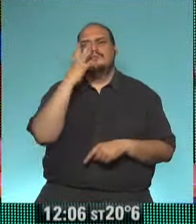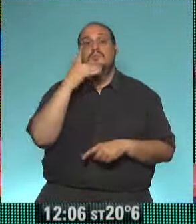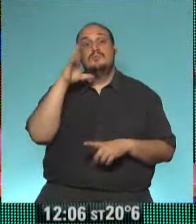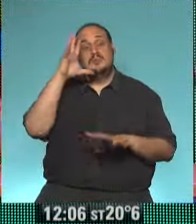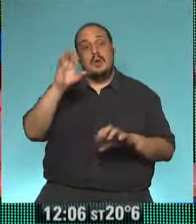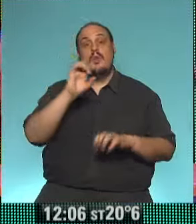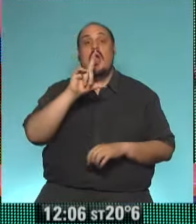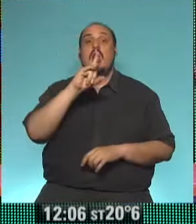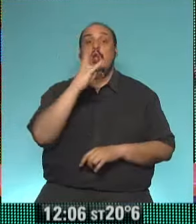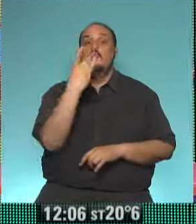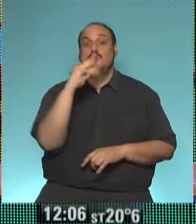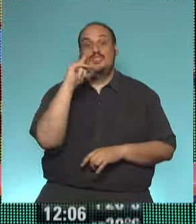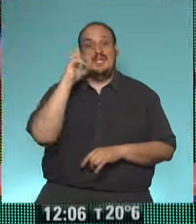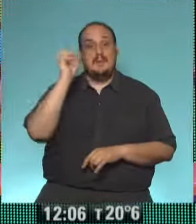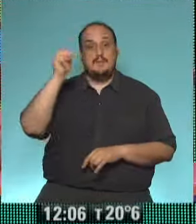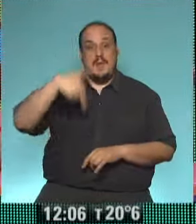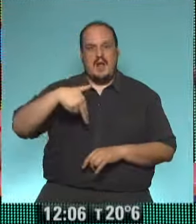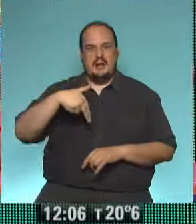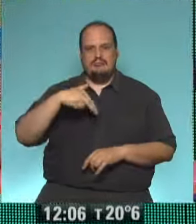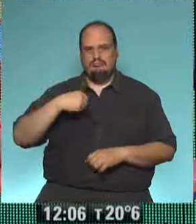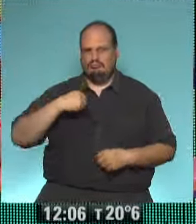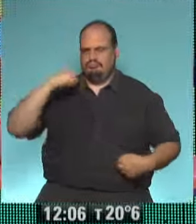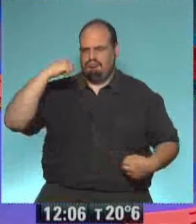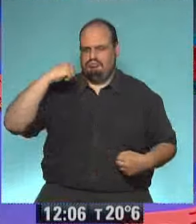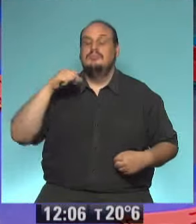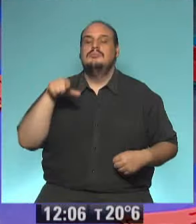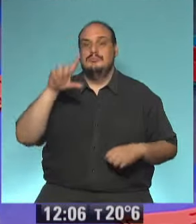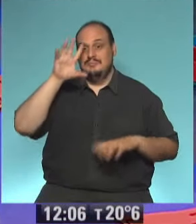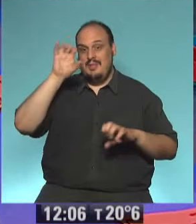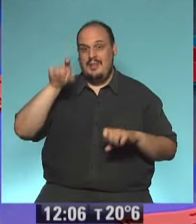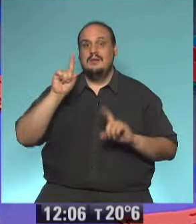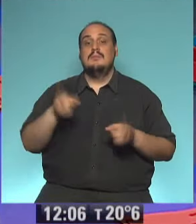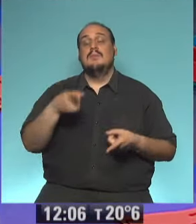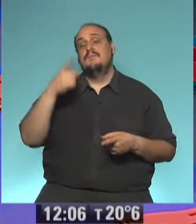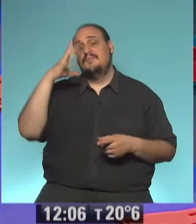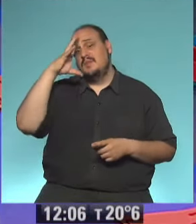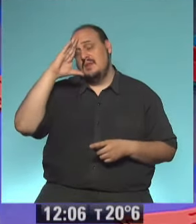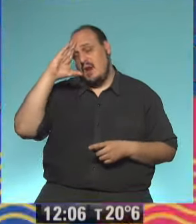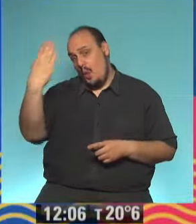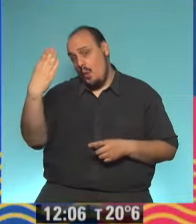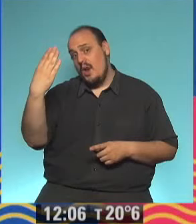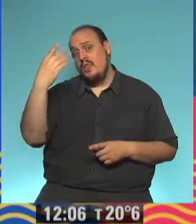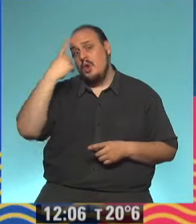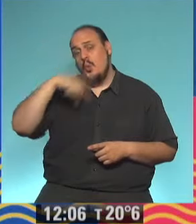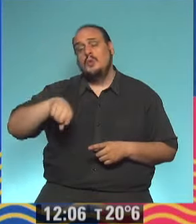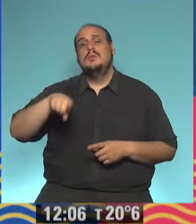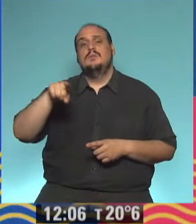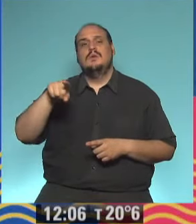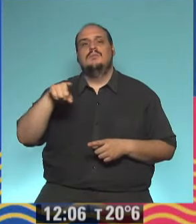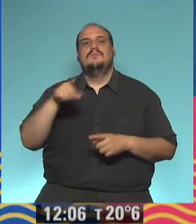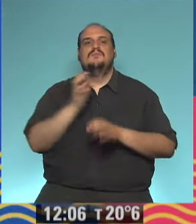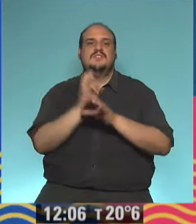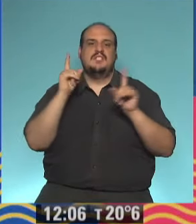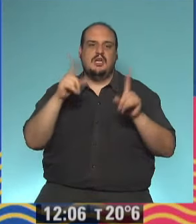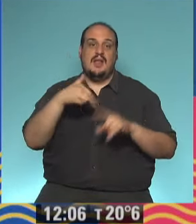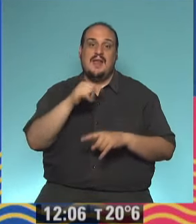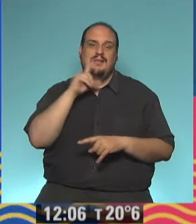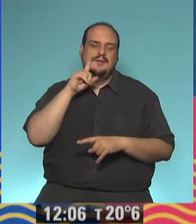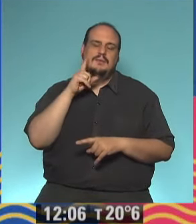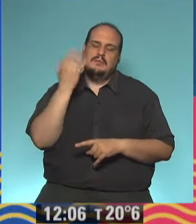me acuerdo, sí. Que nos mandó todo su disfraz. Espectacular. Y acá el último recuerdo cuando estuvimos el otro día jugando con la señora Nativa, el otro día,